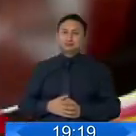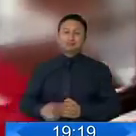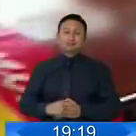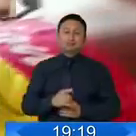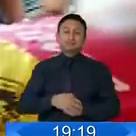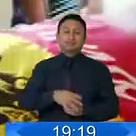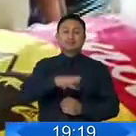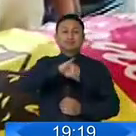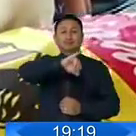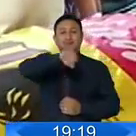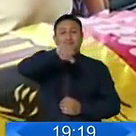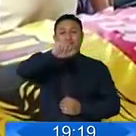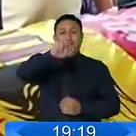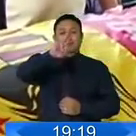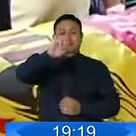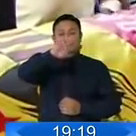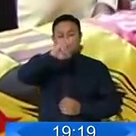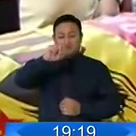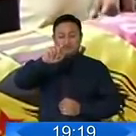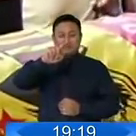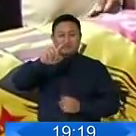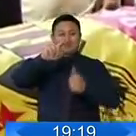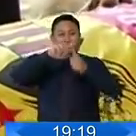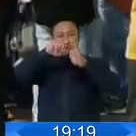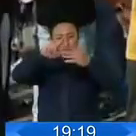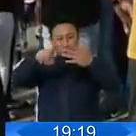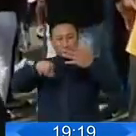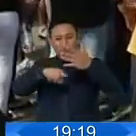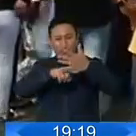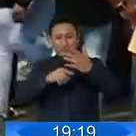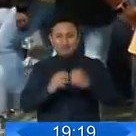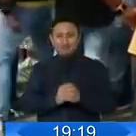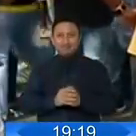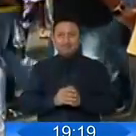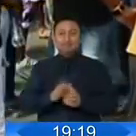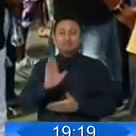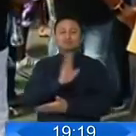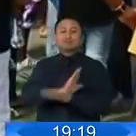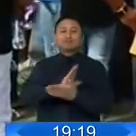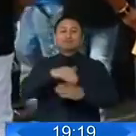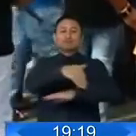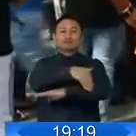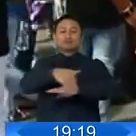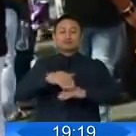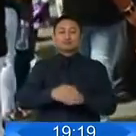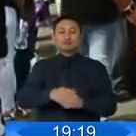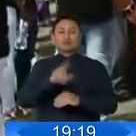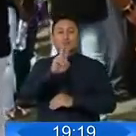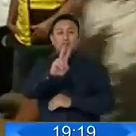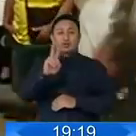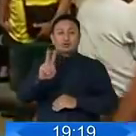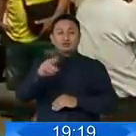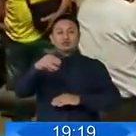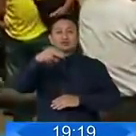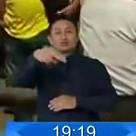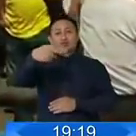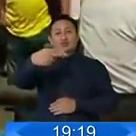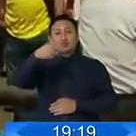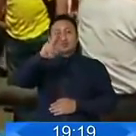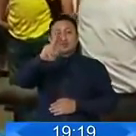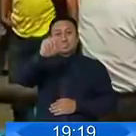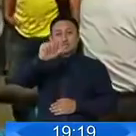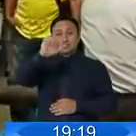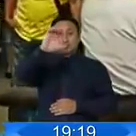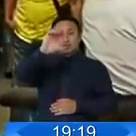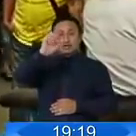de Javier, Cristian, Michael, Jennifer y su esposo Luis, en el barrio de las calles Huancavilca y la 22, donde la calzada fue escenario